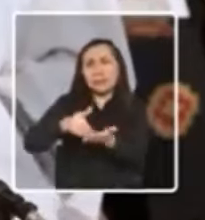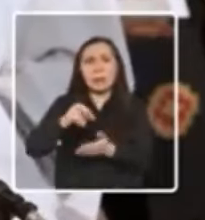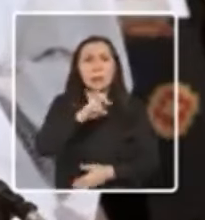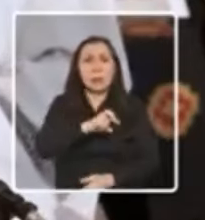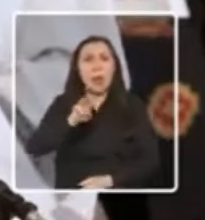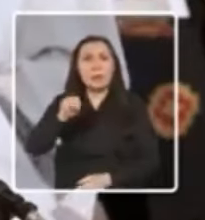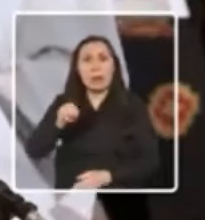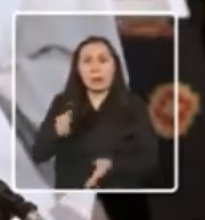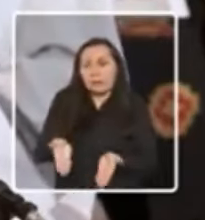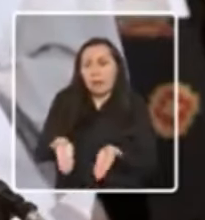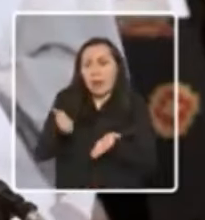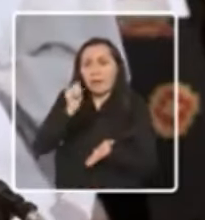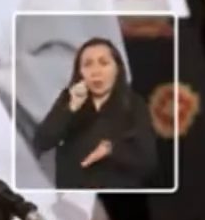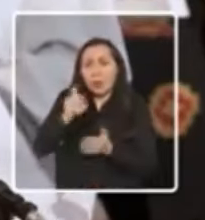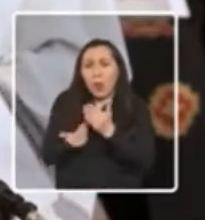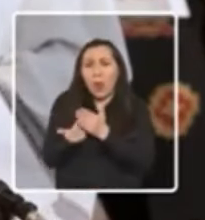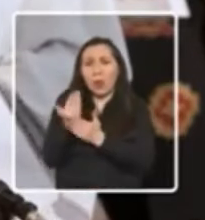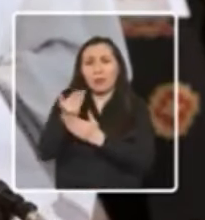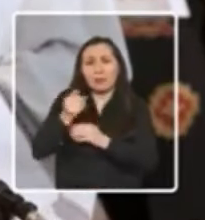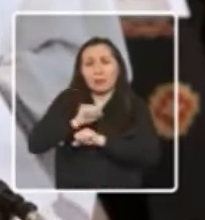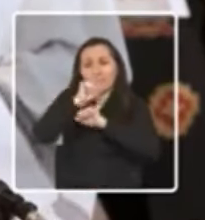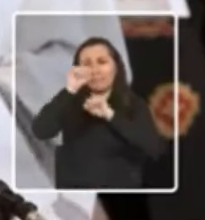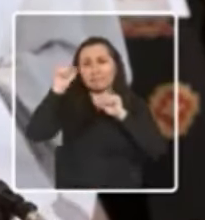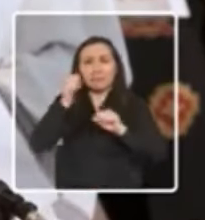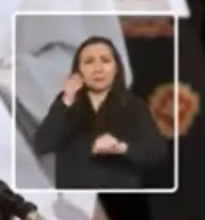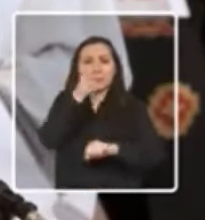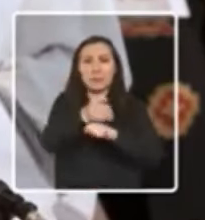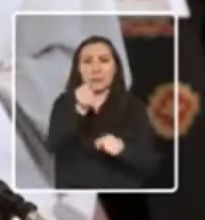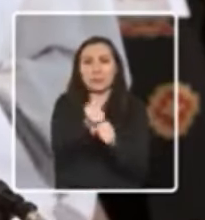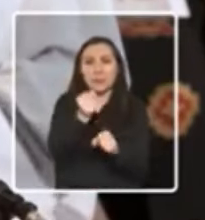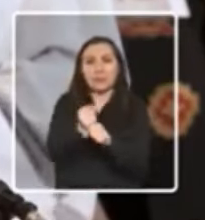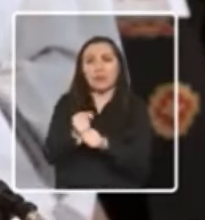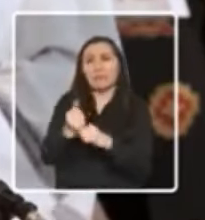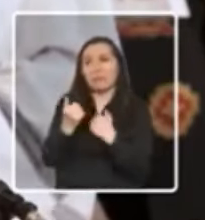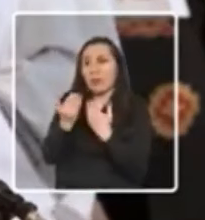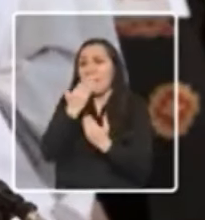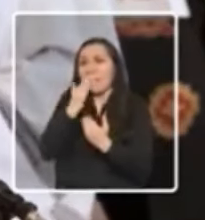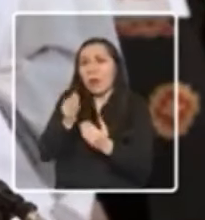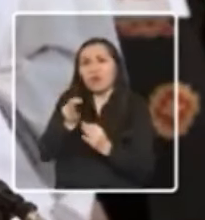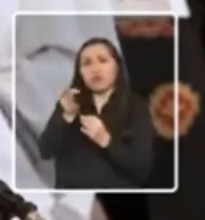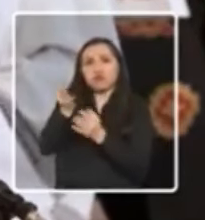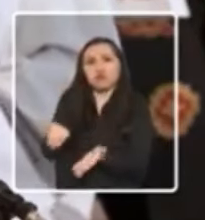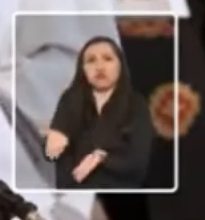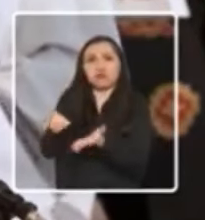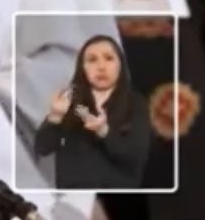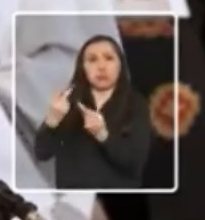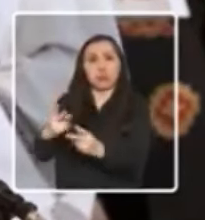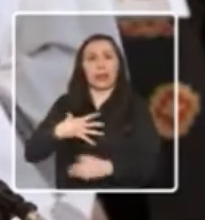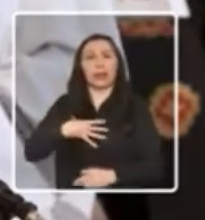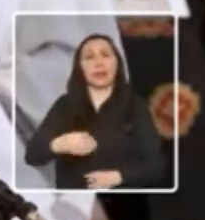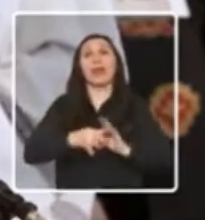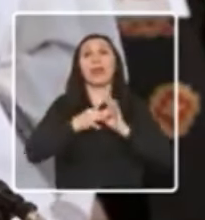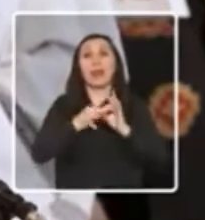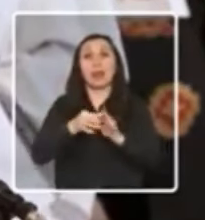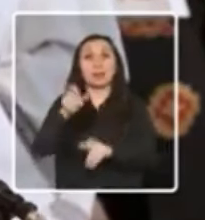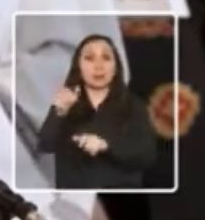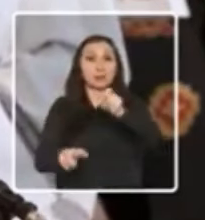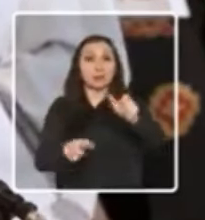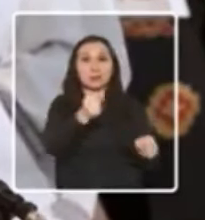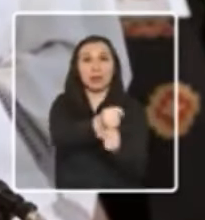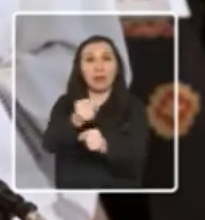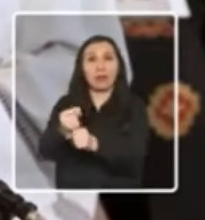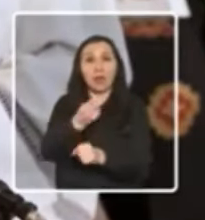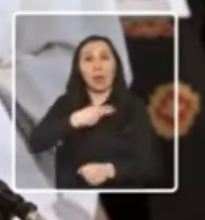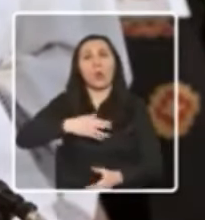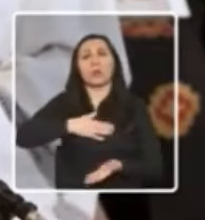arzobispo realmente es una cosa increíble Pero y qué qué es lo que nos parece sumamente importante Por qué lo ponemos de